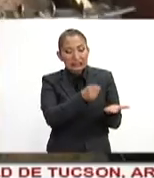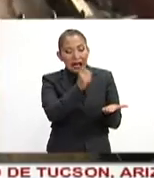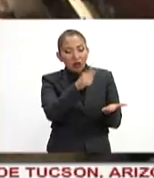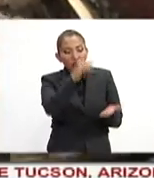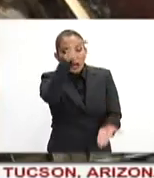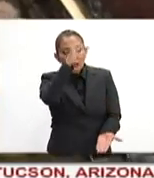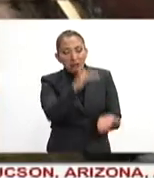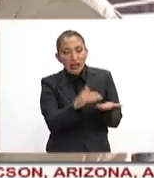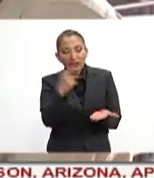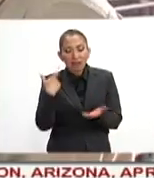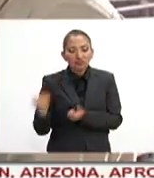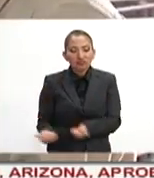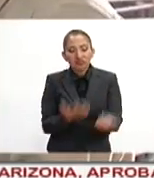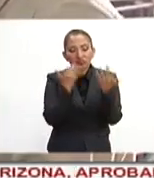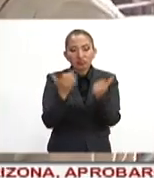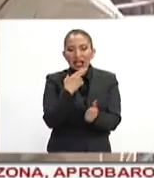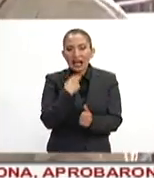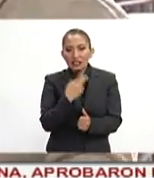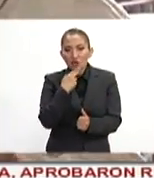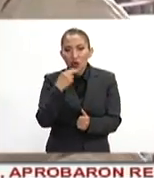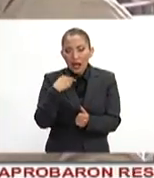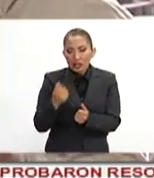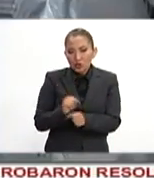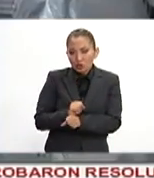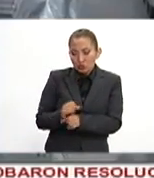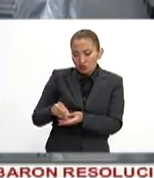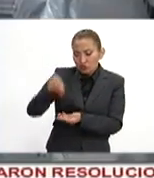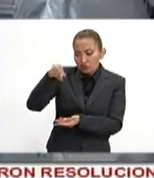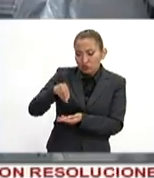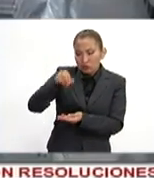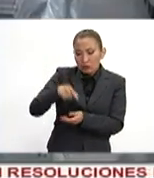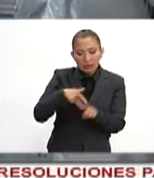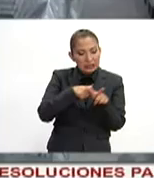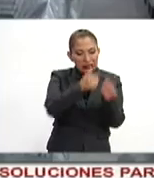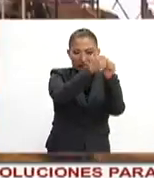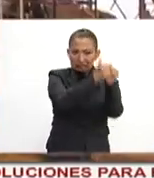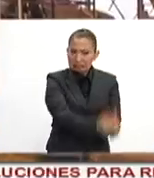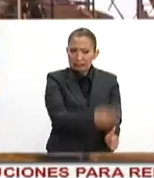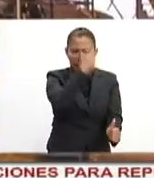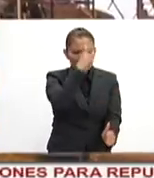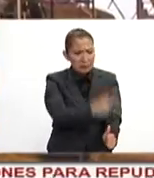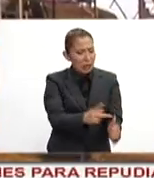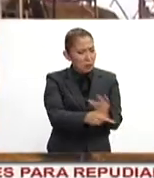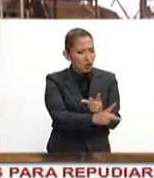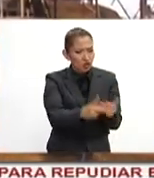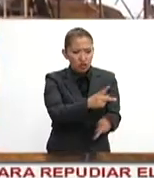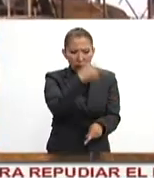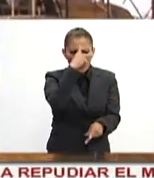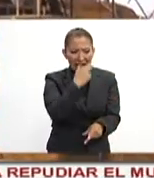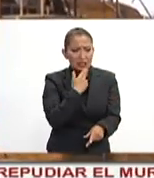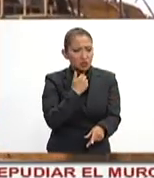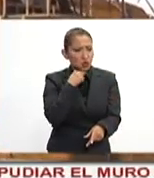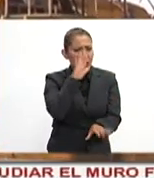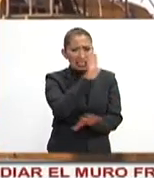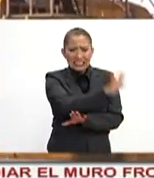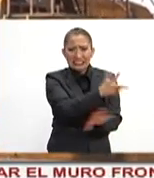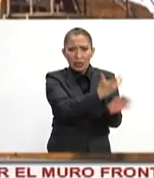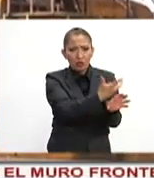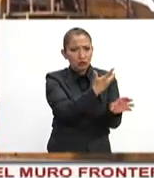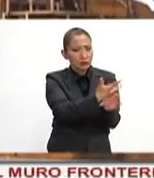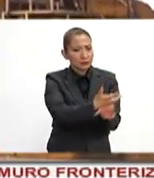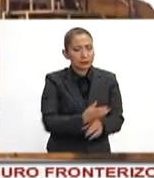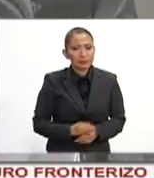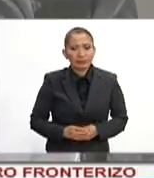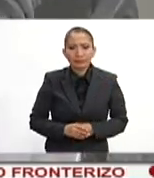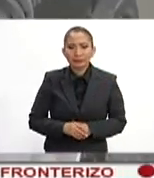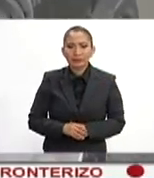ciertas disminuciones en las exportaciones de azúcar refinada, garantiza la permanencia del producto mexicano, del azúcar mexicano en